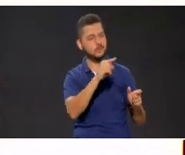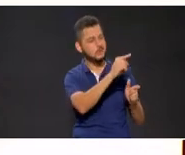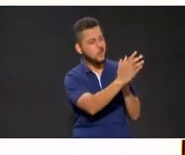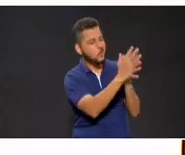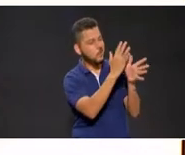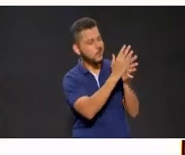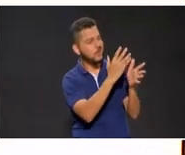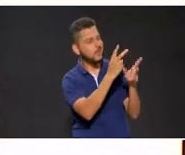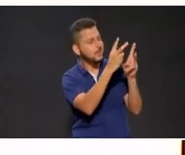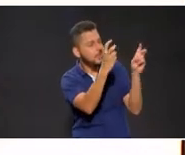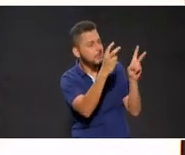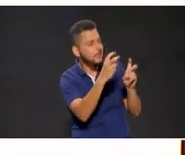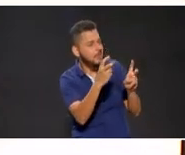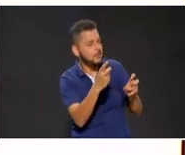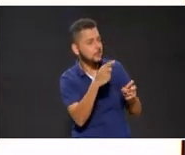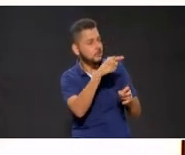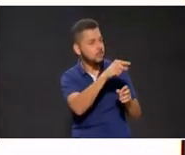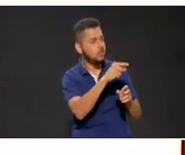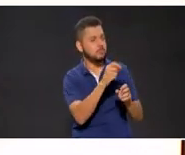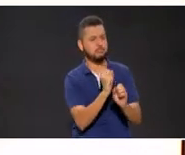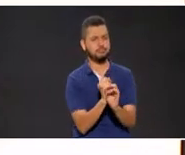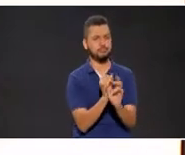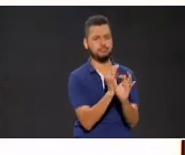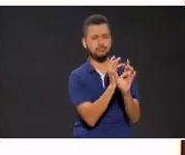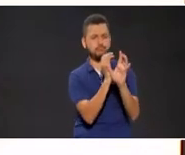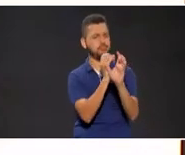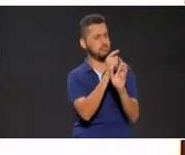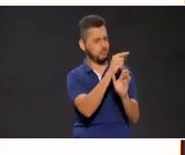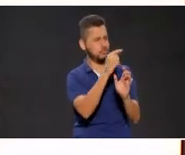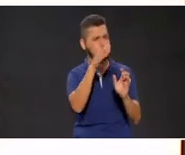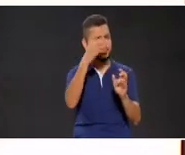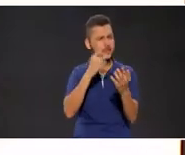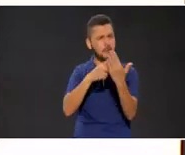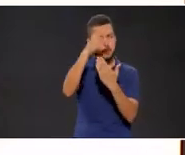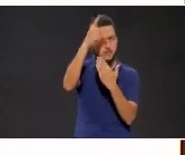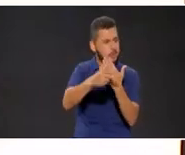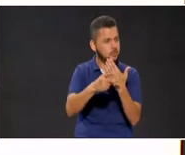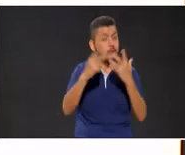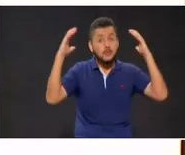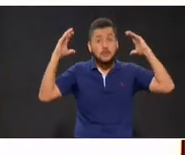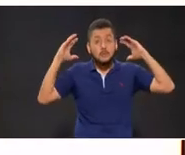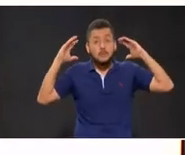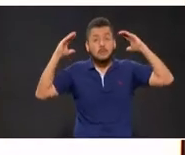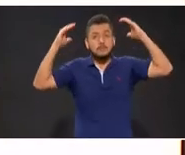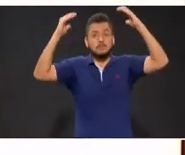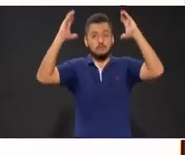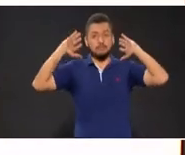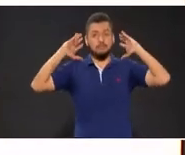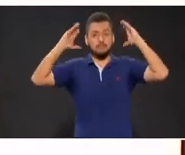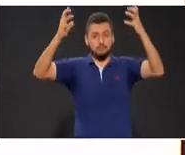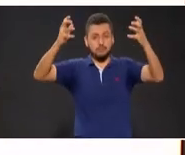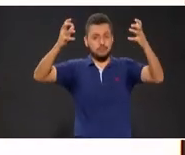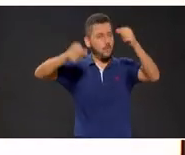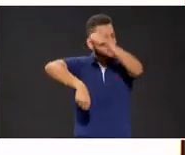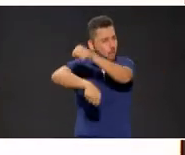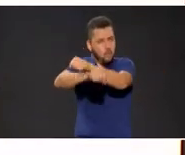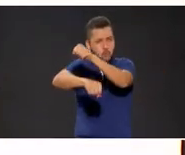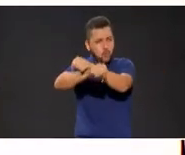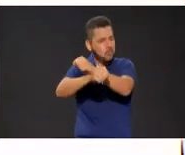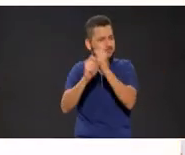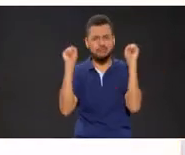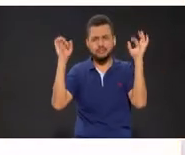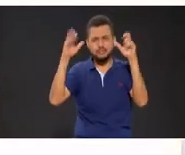debates usted ha planteado la construcción de un estadio de un nuevo estadio en la ciudad de medellín para una capacidad cercana a las 100 mil